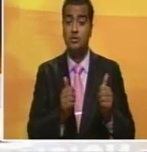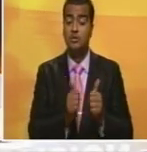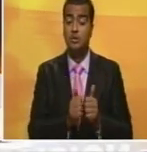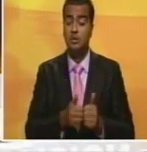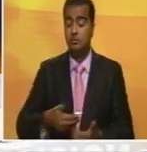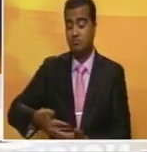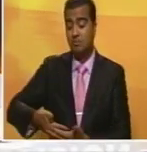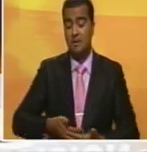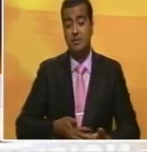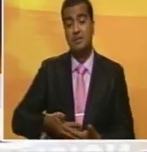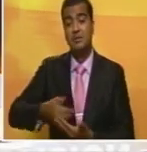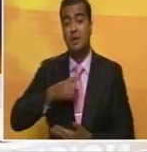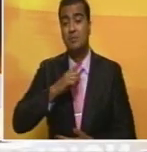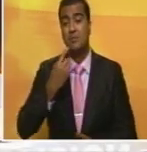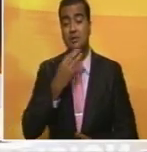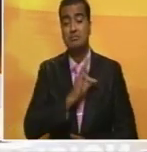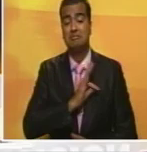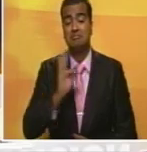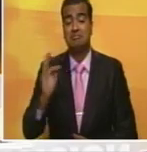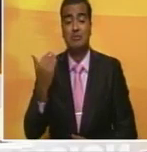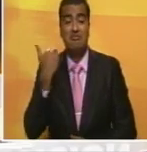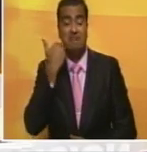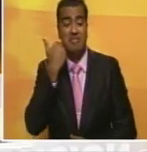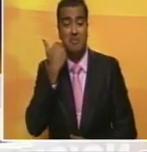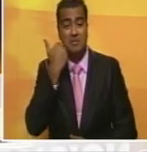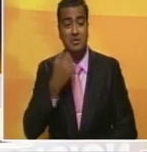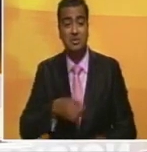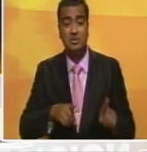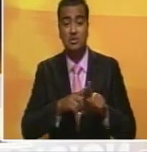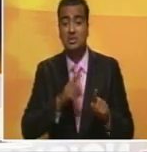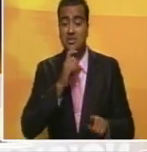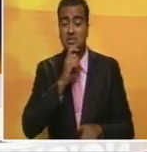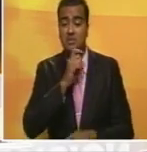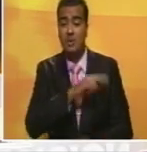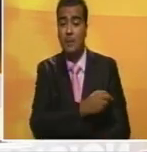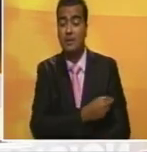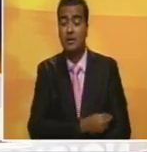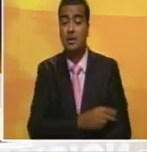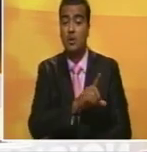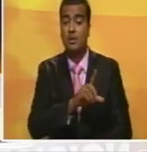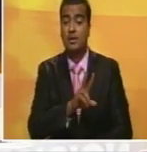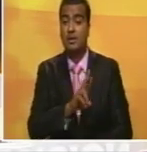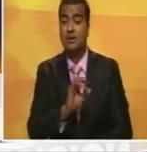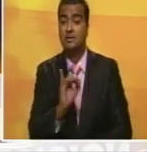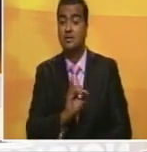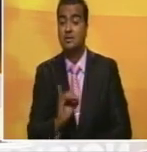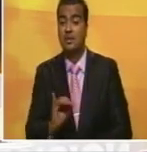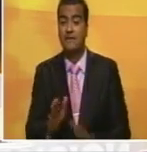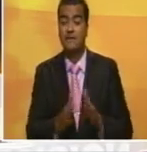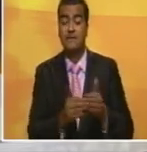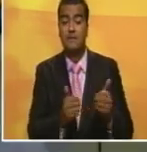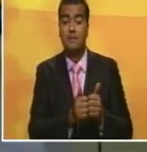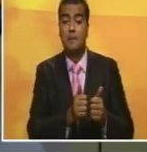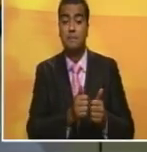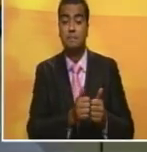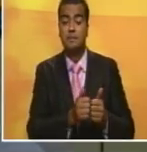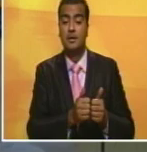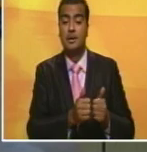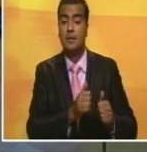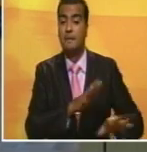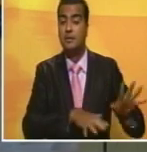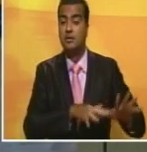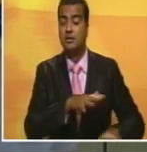neonatos han fallecido por infecciones, presuntamente debido a la situación que se registra en el Hospital Luis Racetti de Barcelona. En el mes de